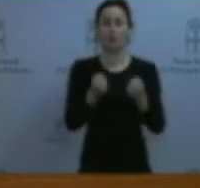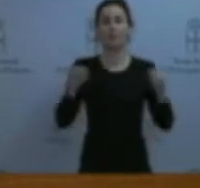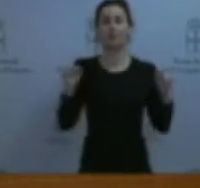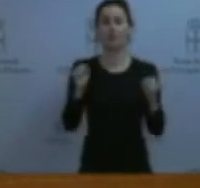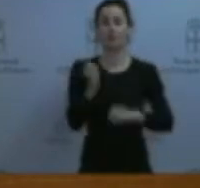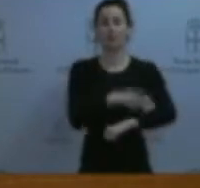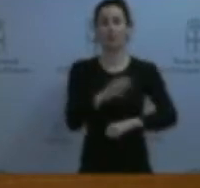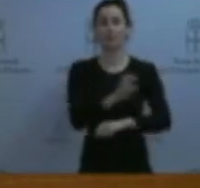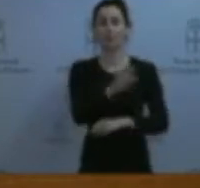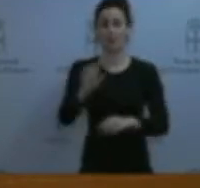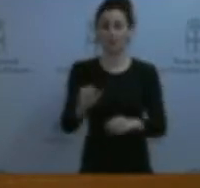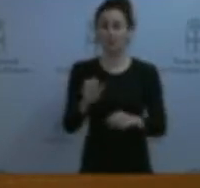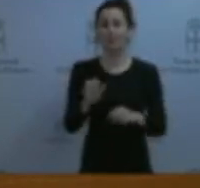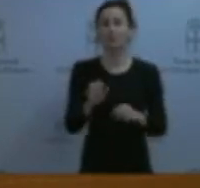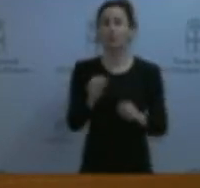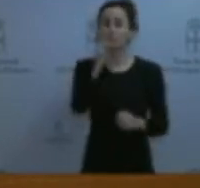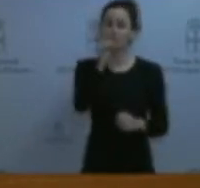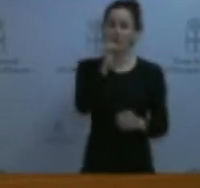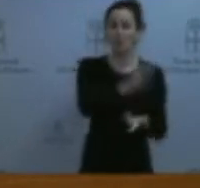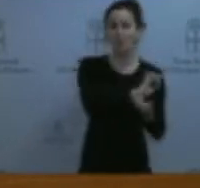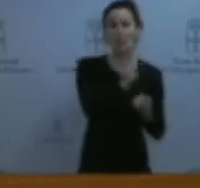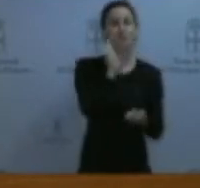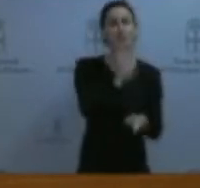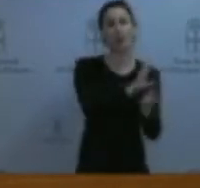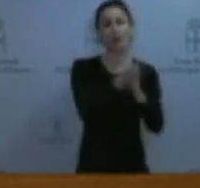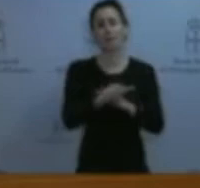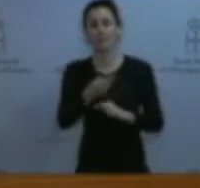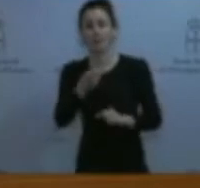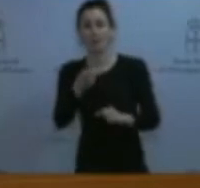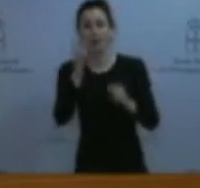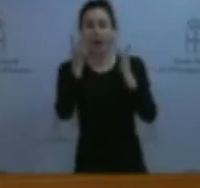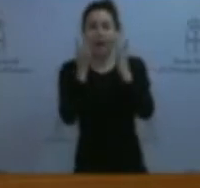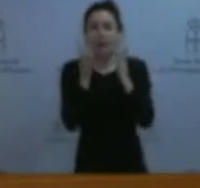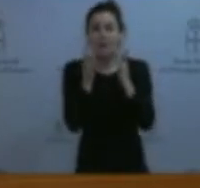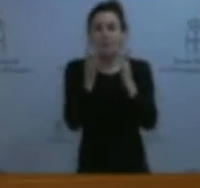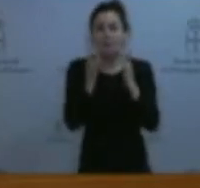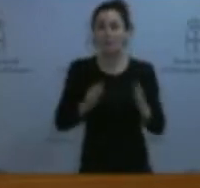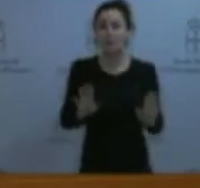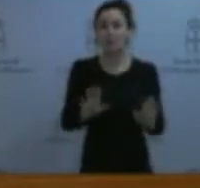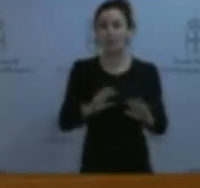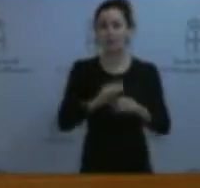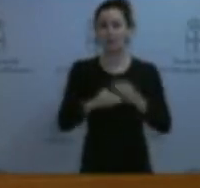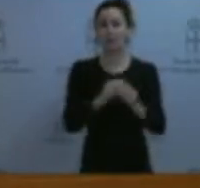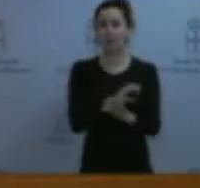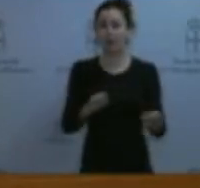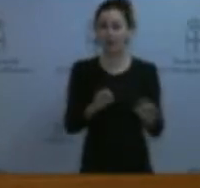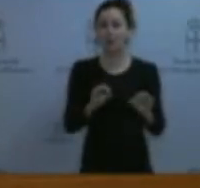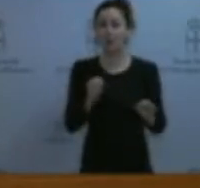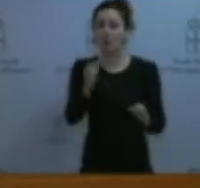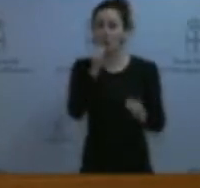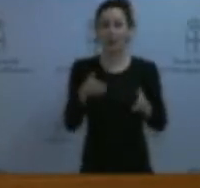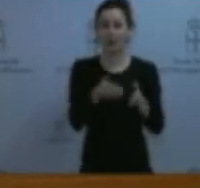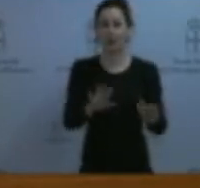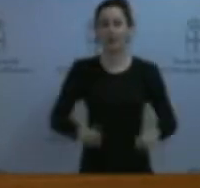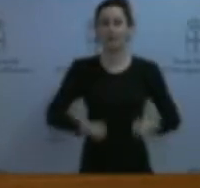europeos. De la situación de la ría de Avilés o de la ría de Villaviciosa, todo competencia de la señora consejera.